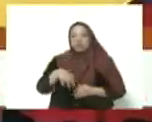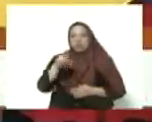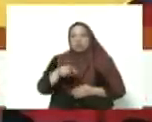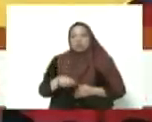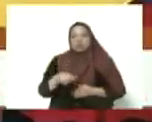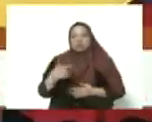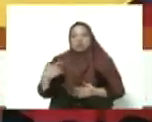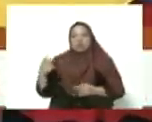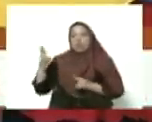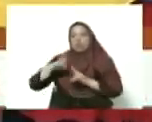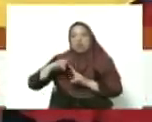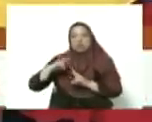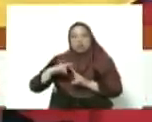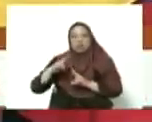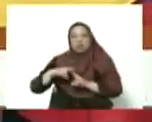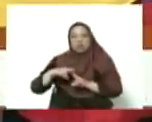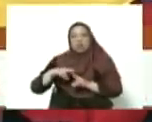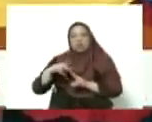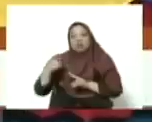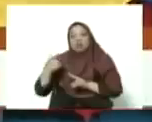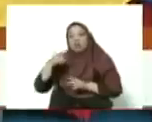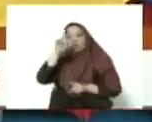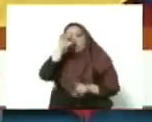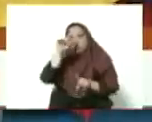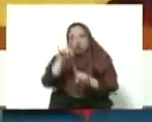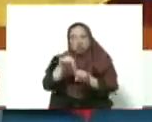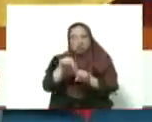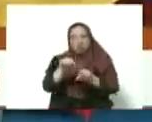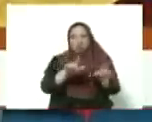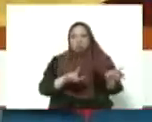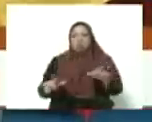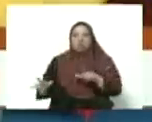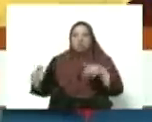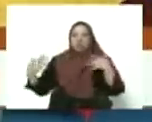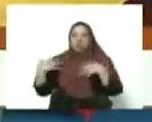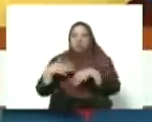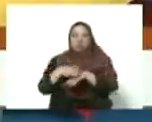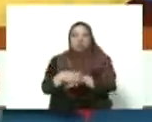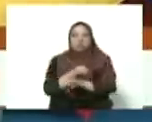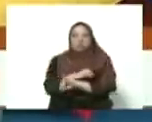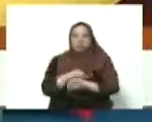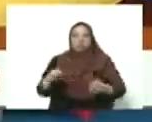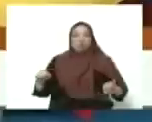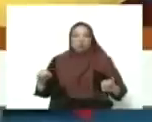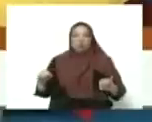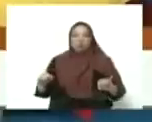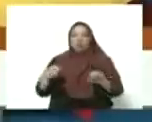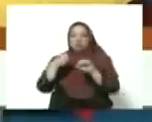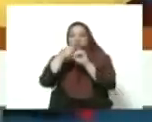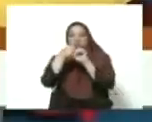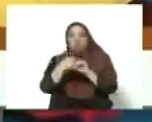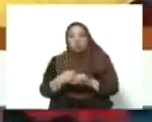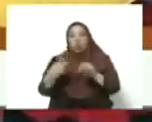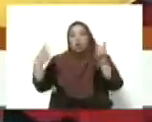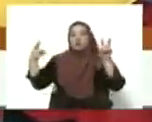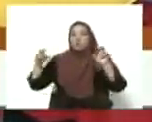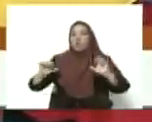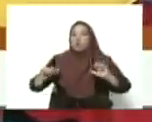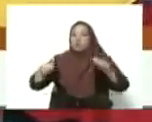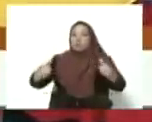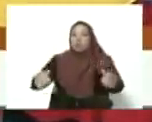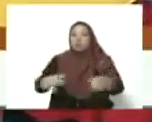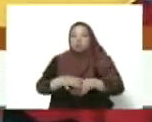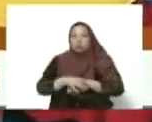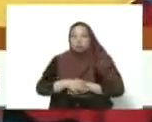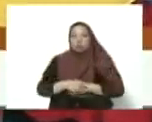San Antonio del Táchira, tener como meta para el ingreso al fisco venezolano, para una nueva reactivación? Y